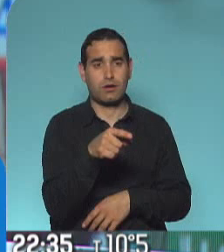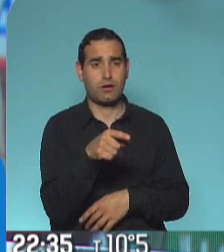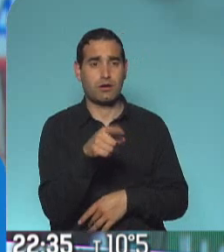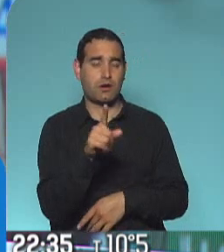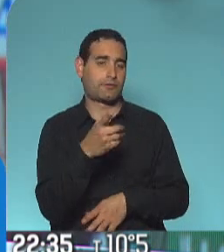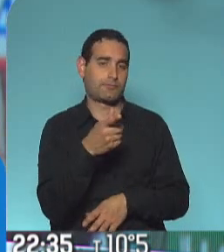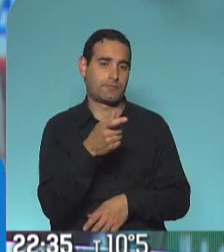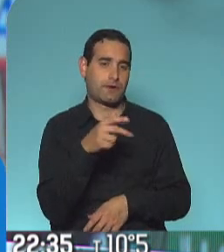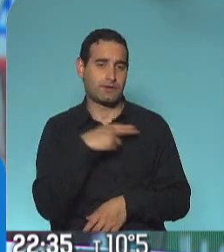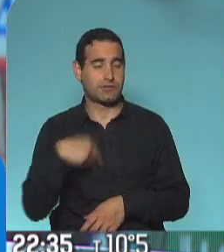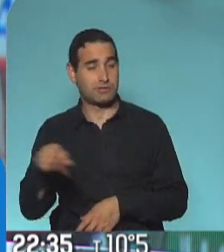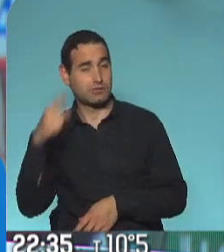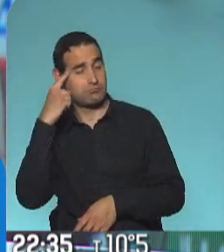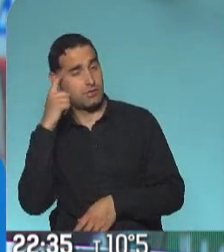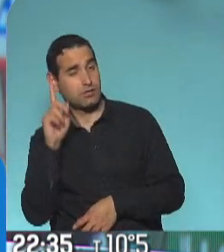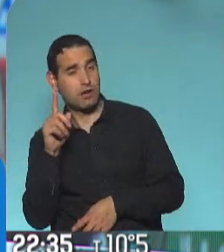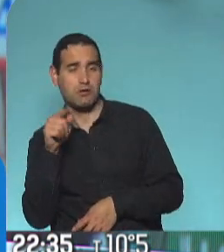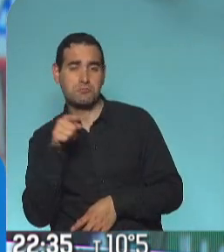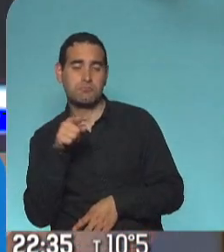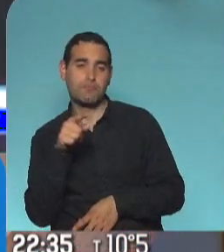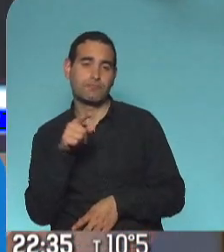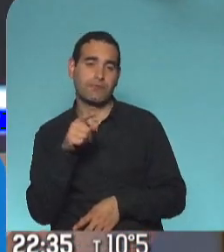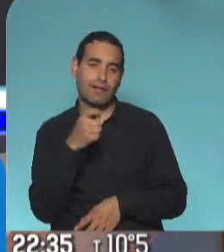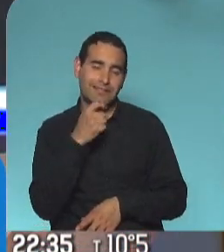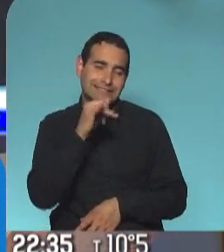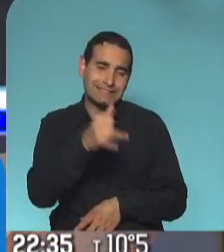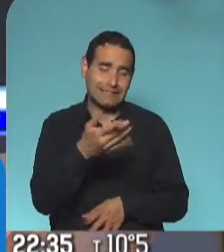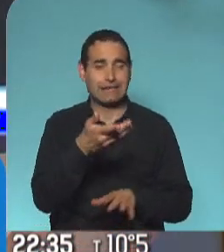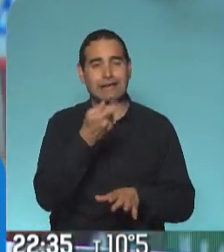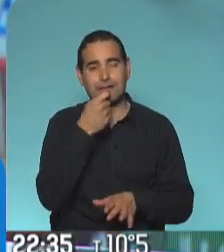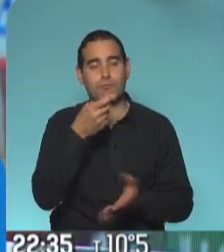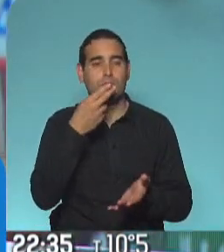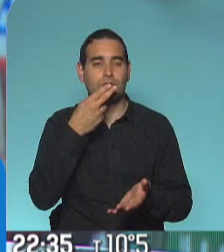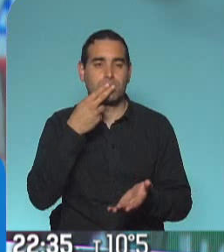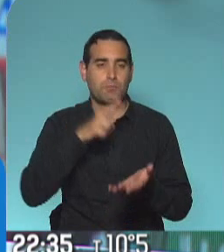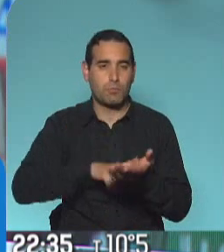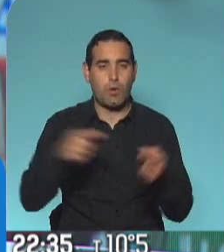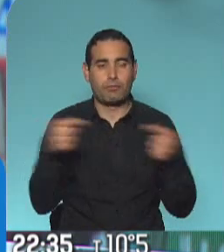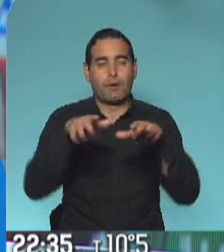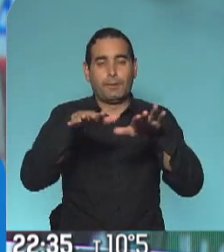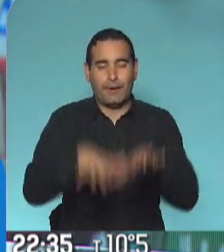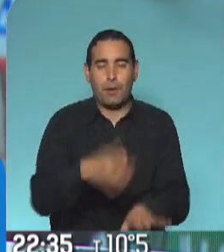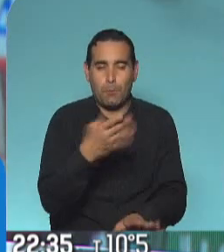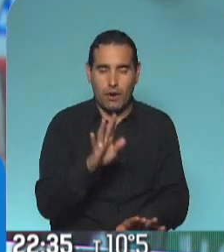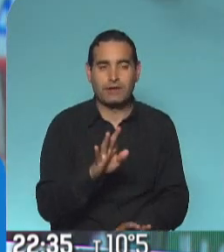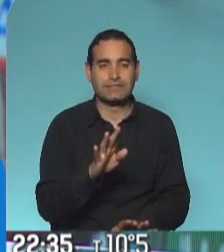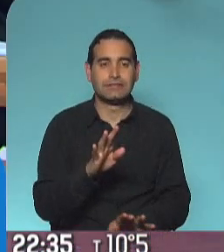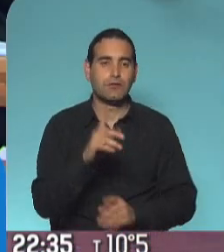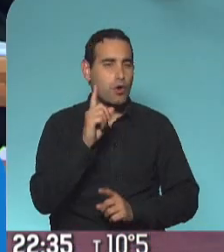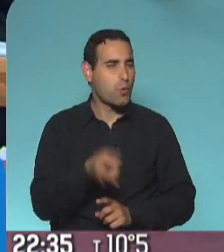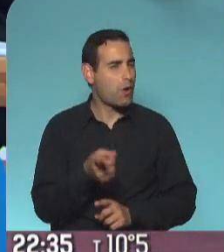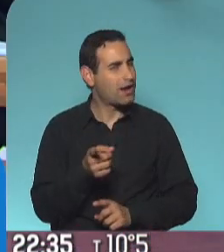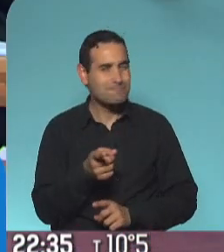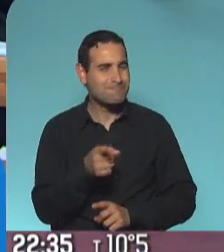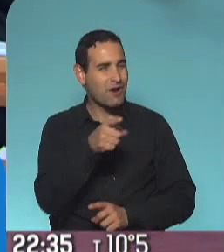sector del gobierno chino piensan, puede que implique alguna moderación en términos de tensión comercial, pero no necesariamente reflejarán